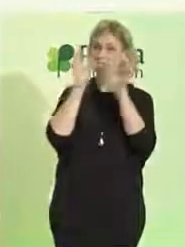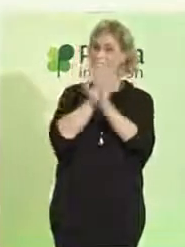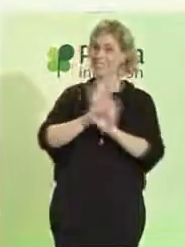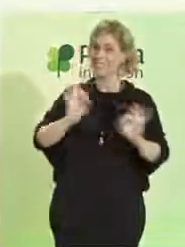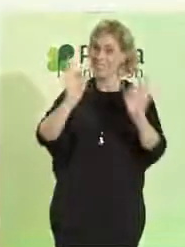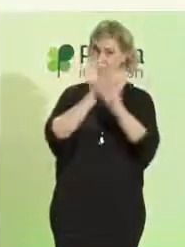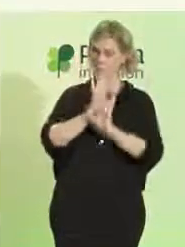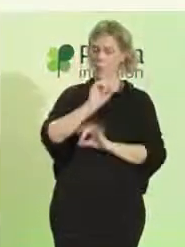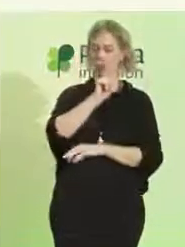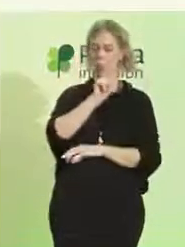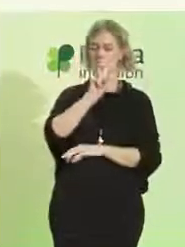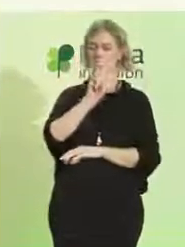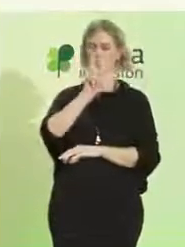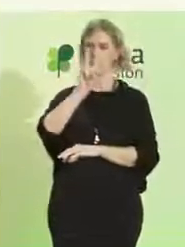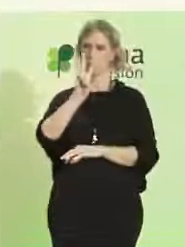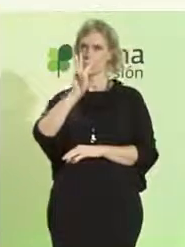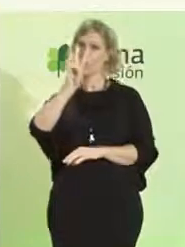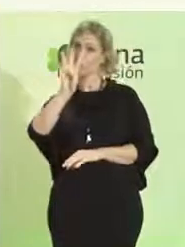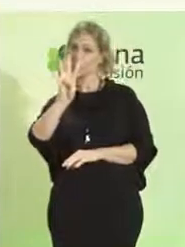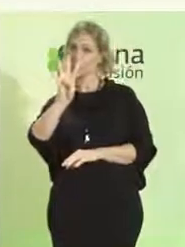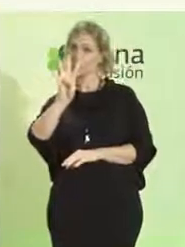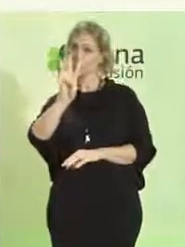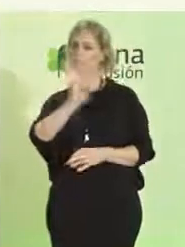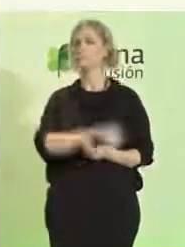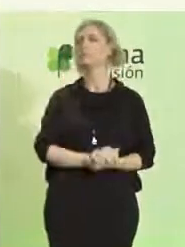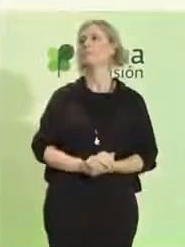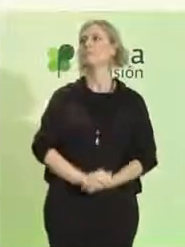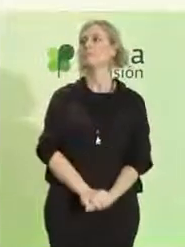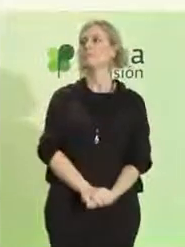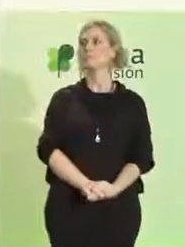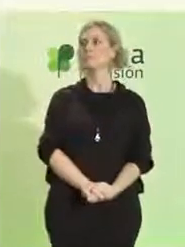Un, dos, tres, y...